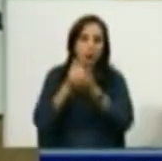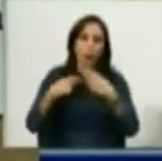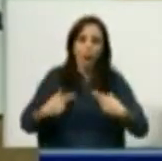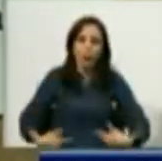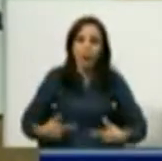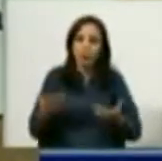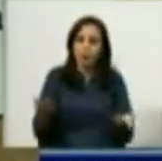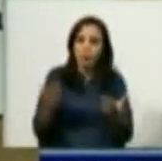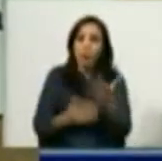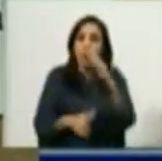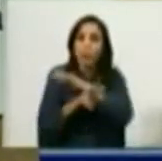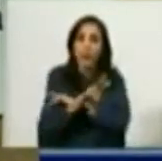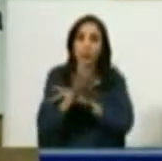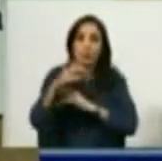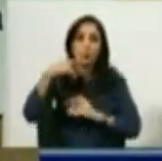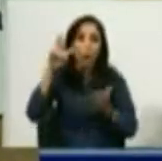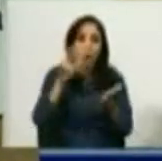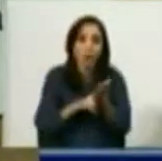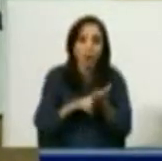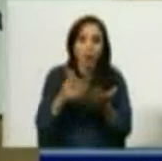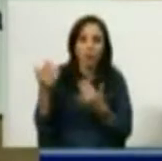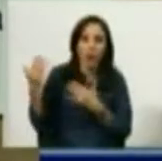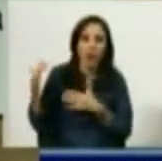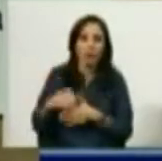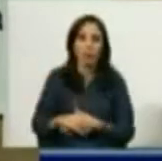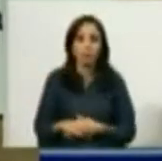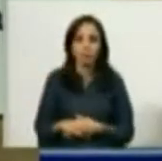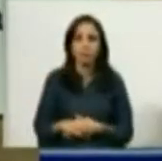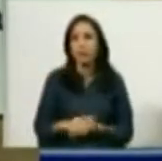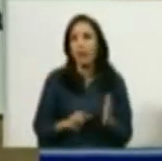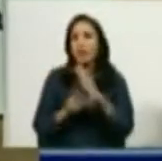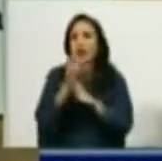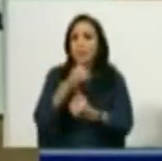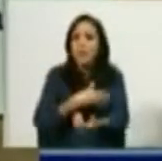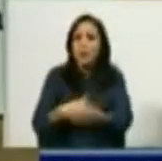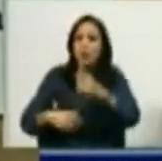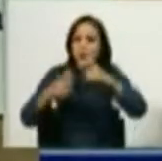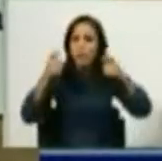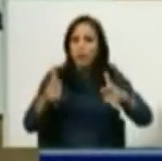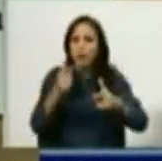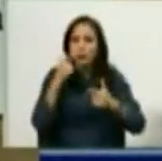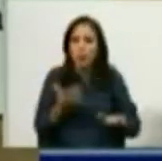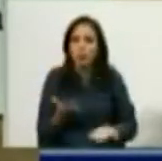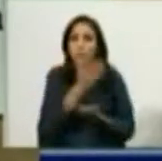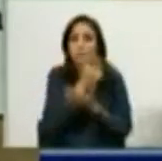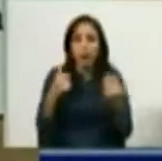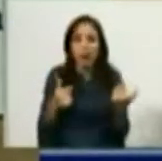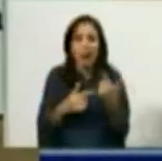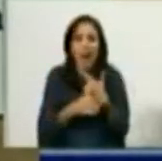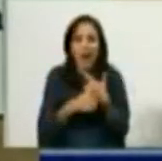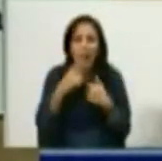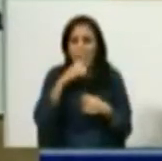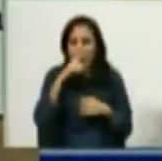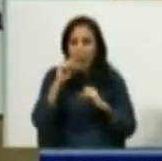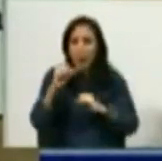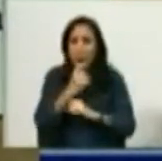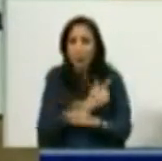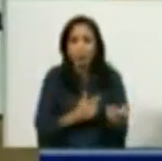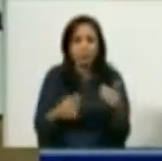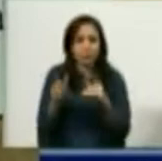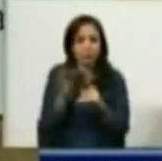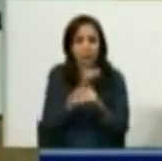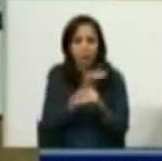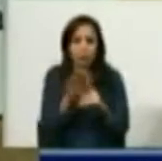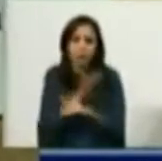a los 35 aprobados en junio más de tres millones de venezolanos han huido ya del hambre y la miseria que maduro sigue utilizando como